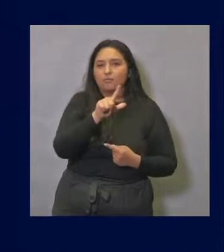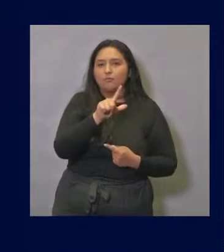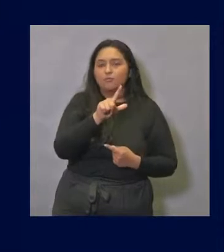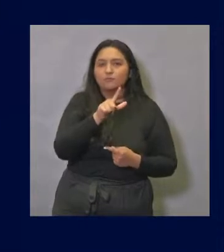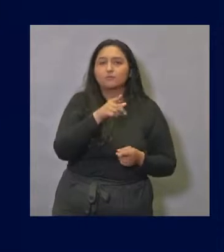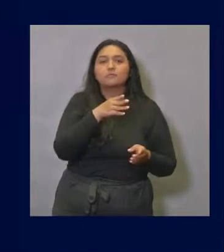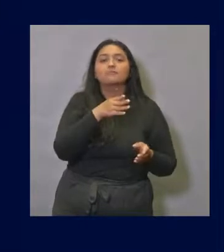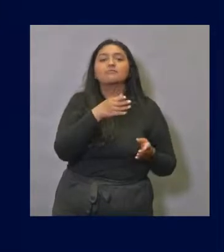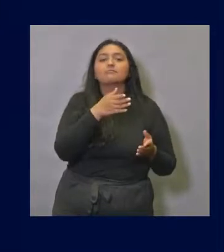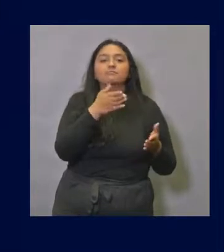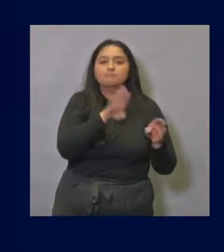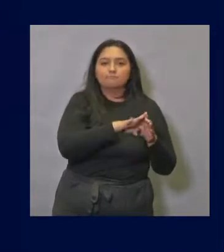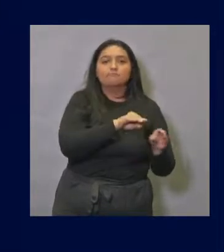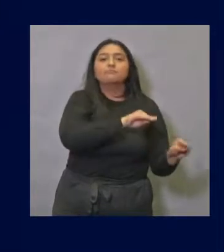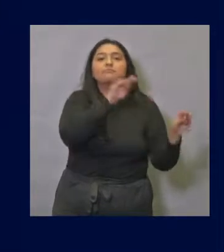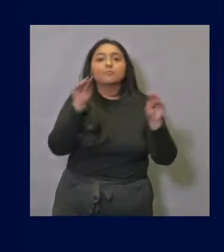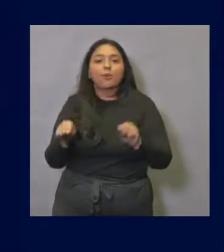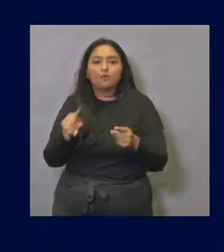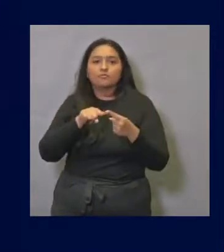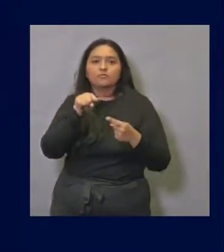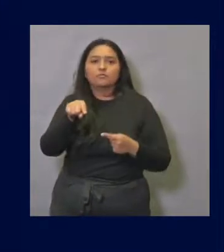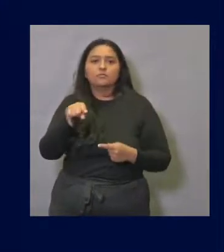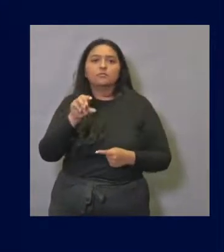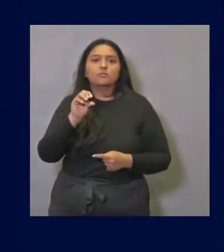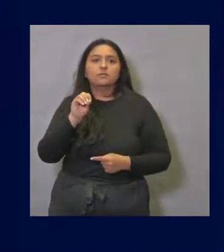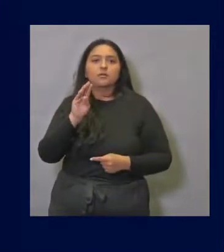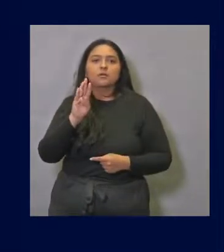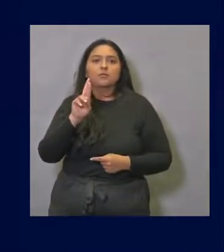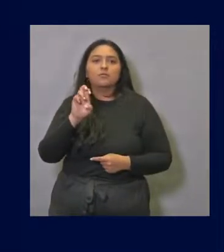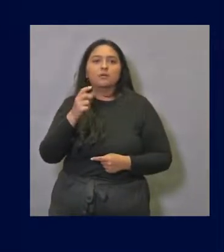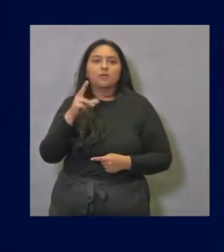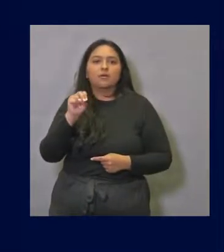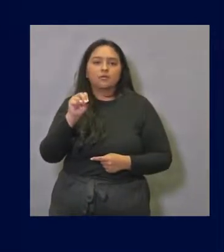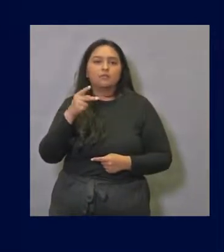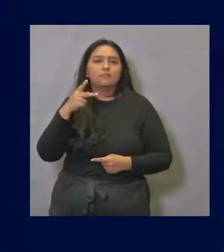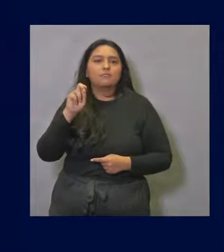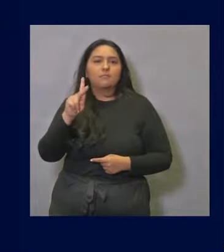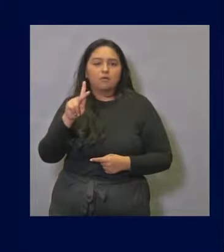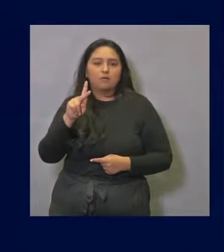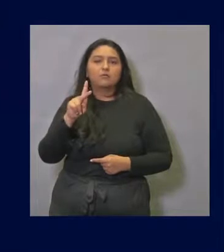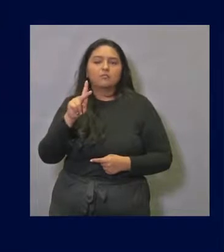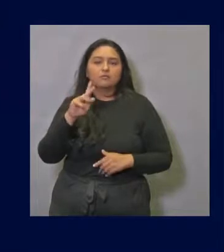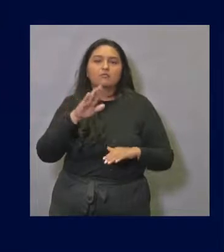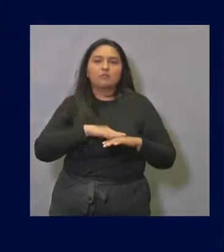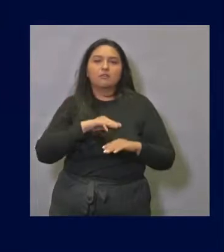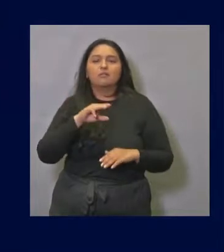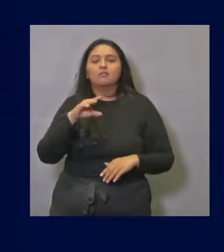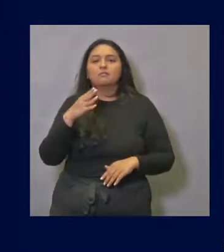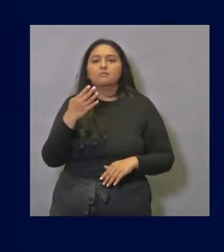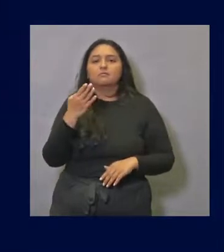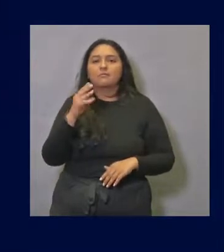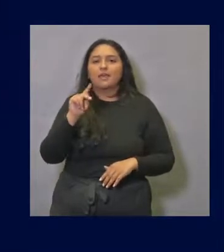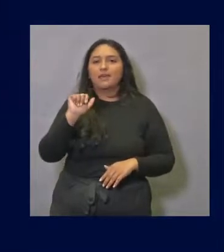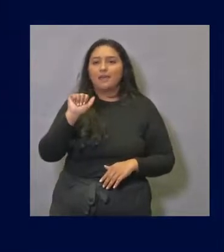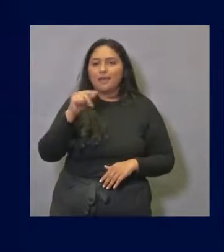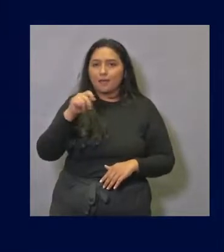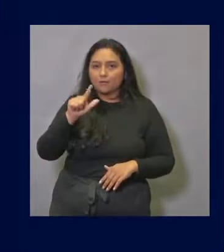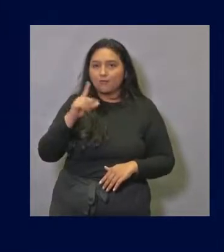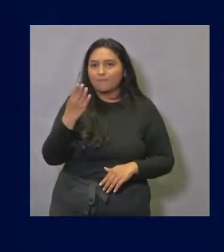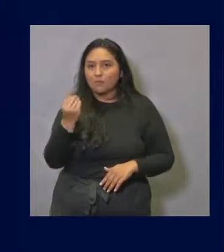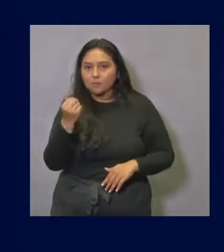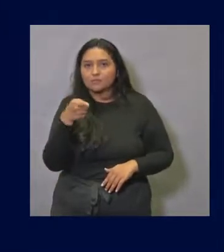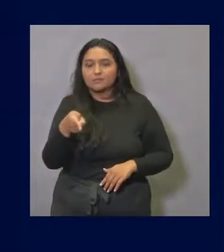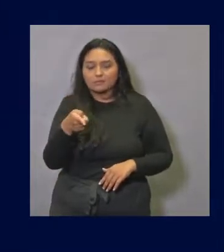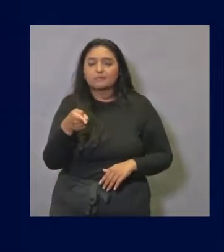vacunación comenzarán en el Parque Eugene Obregón el próximo miércoles 14 de abril, y también tendrá la capacidad